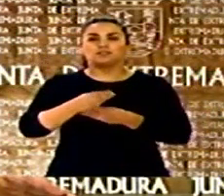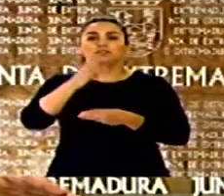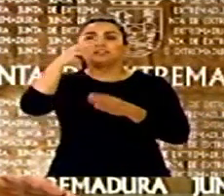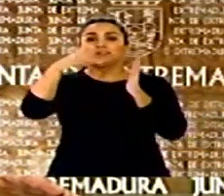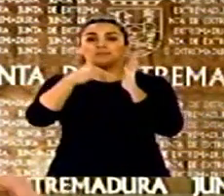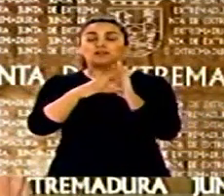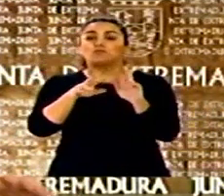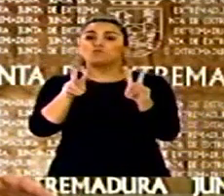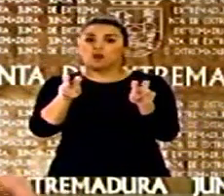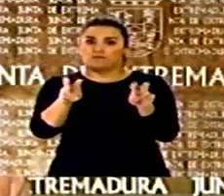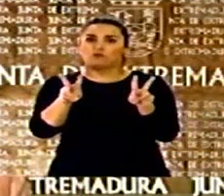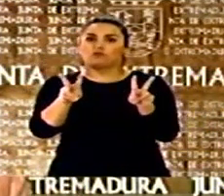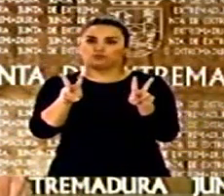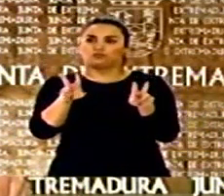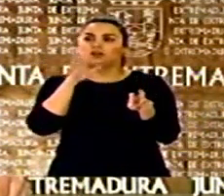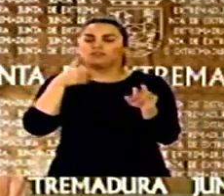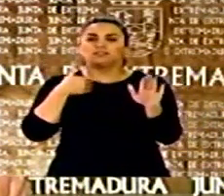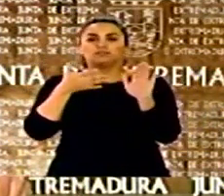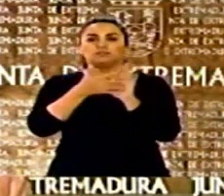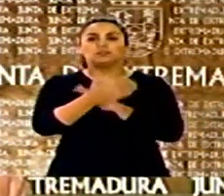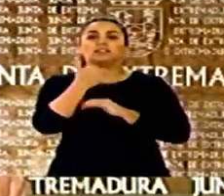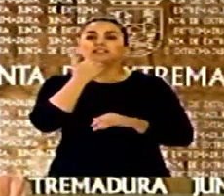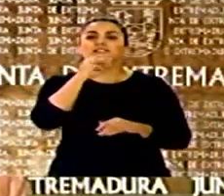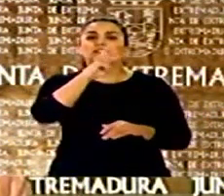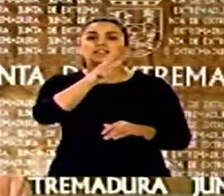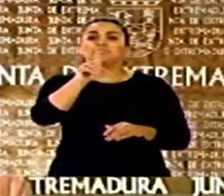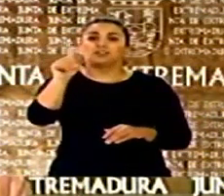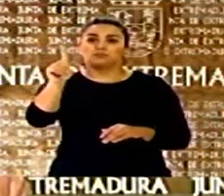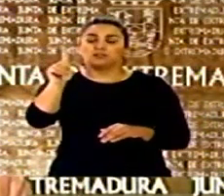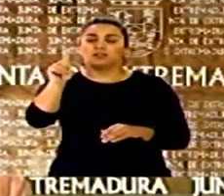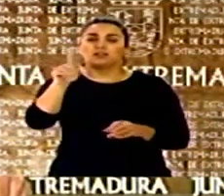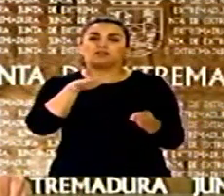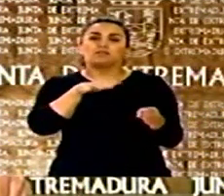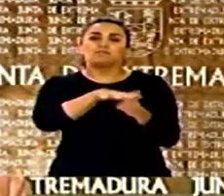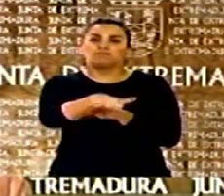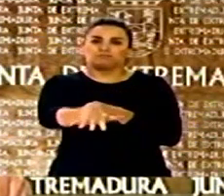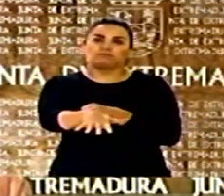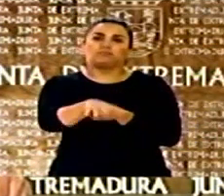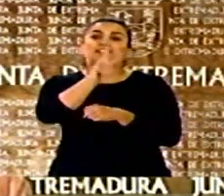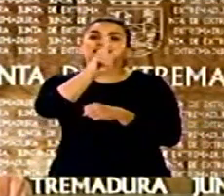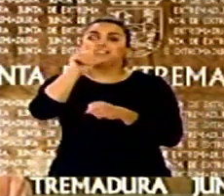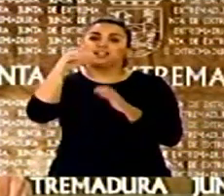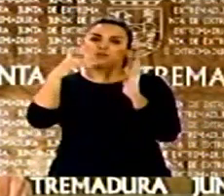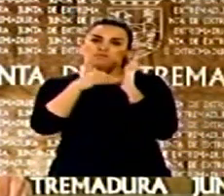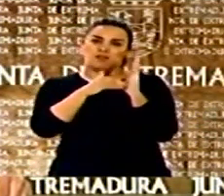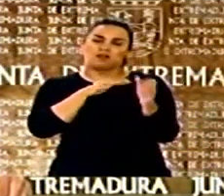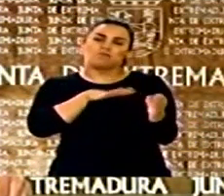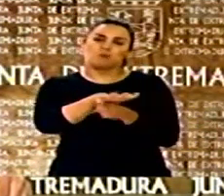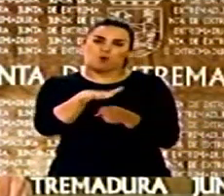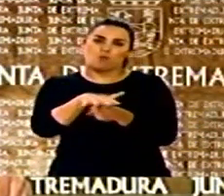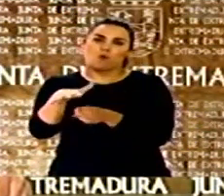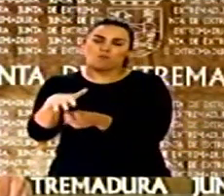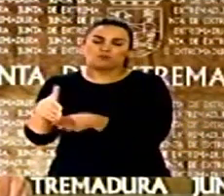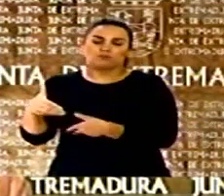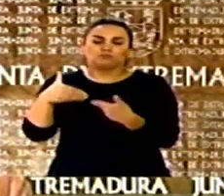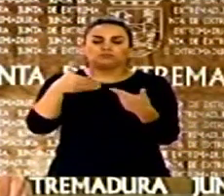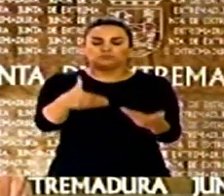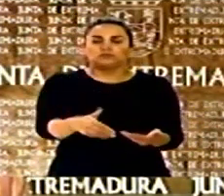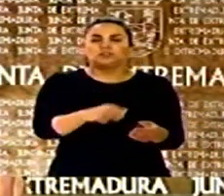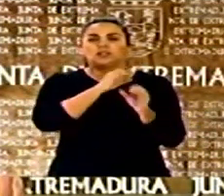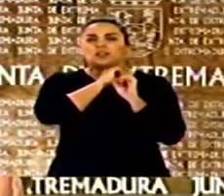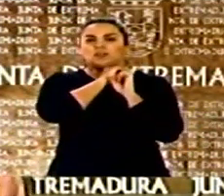además lo hemos hecho solos, porque el Gobierno de España en estos años nos ha acompañado, pues hemos pasado de tener 21.000 personas con algún tipo de